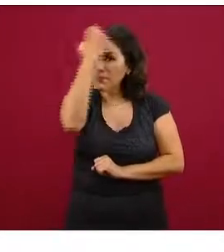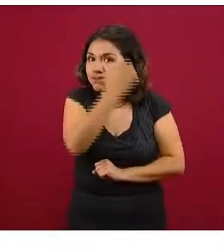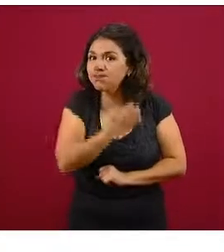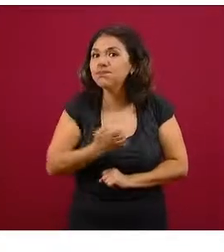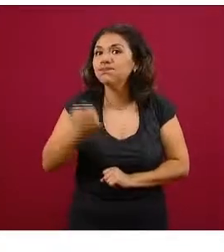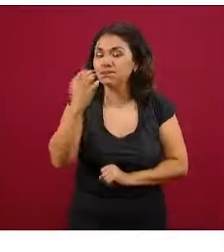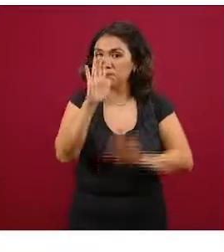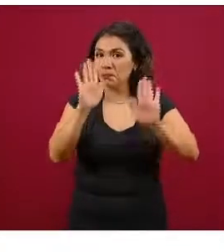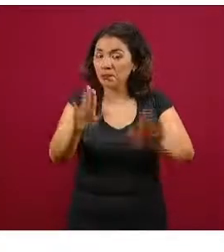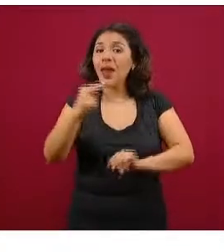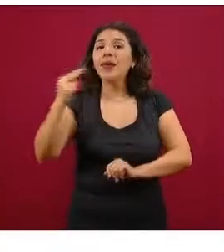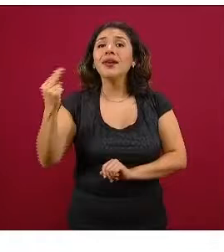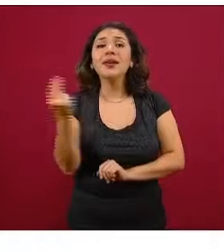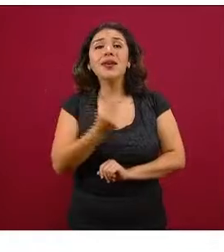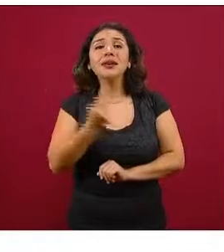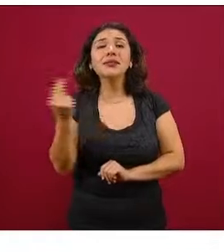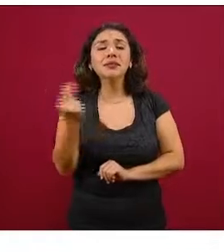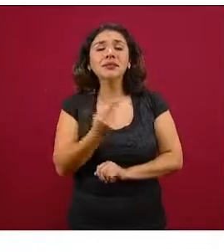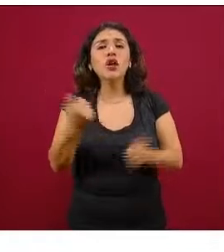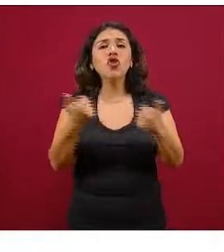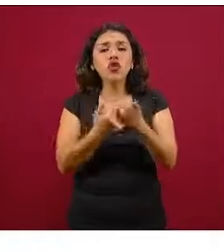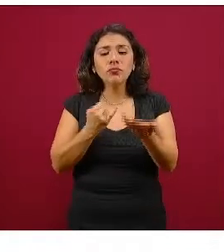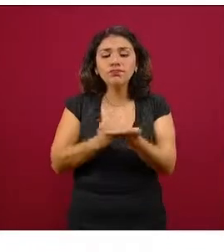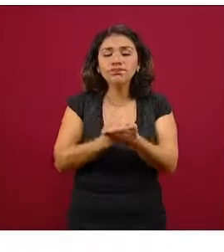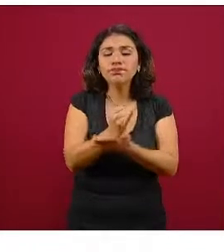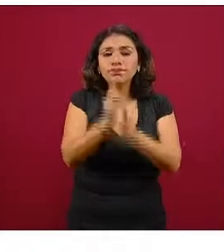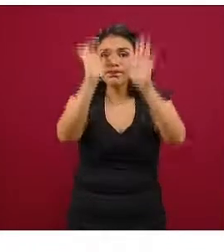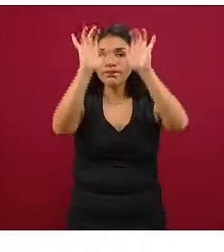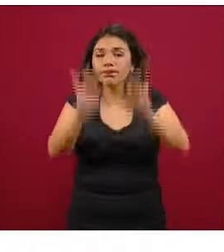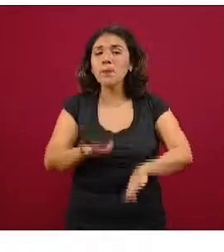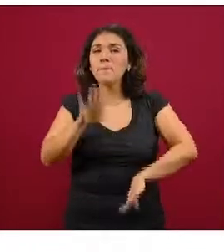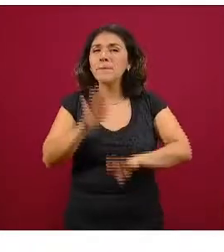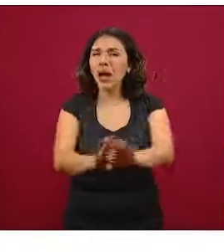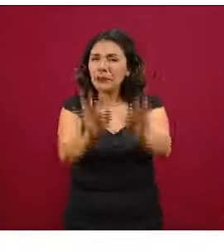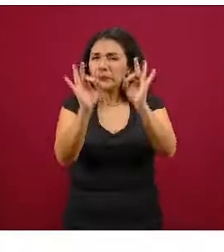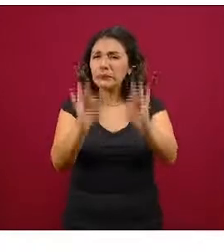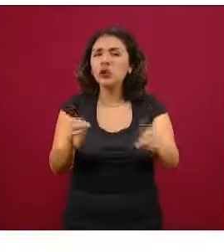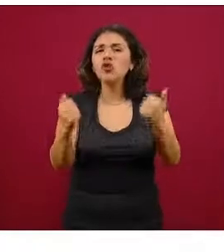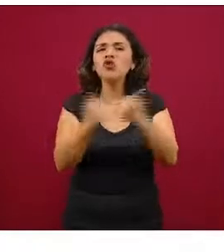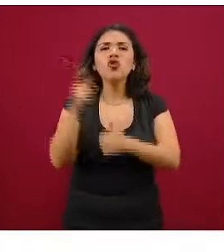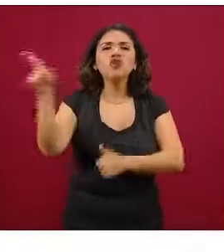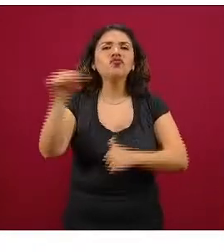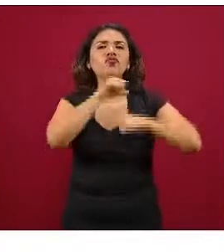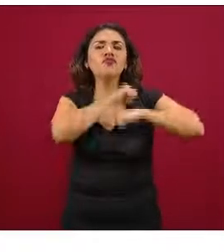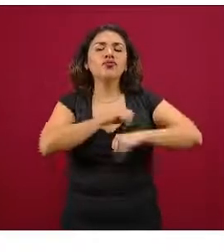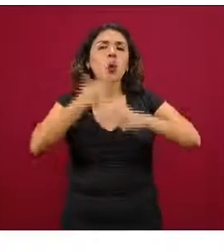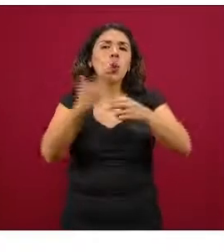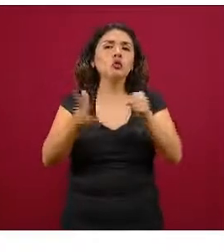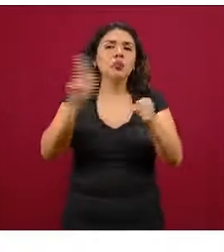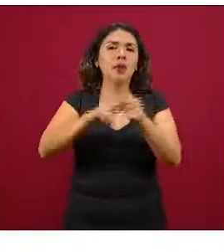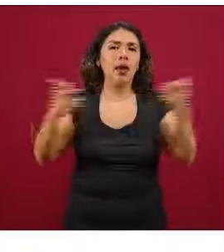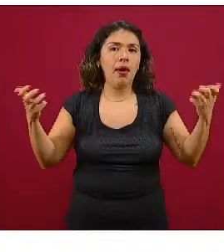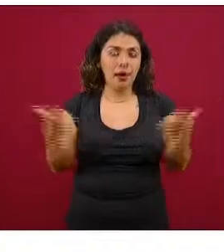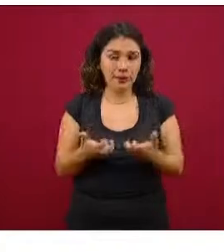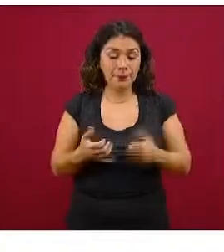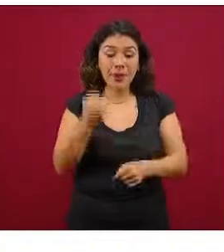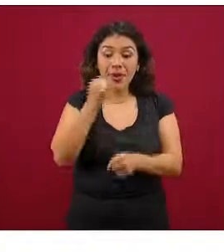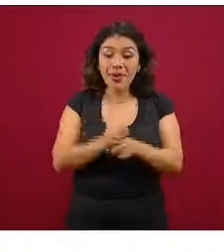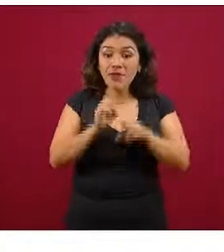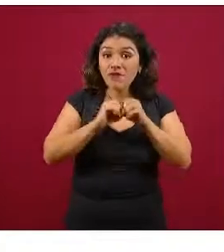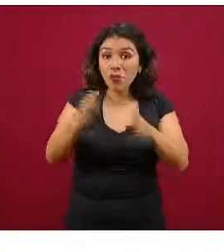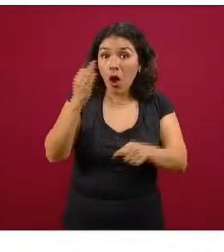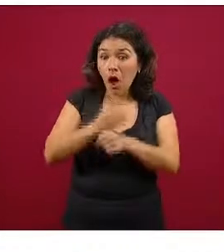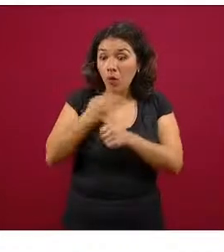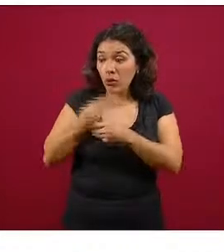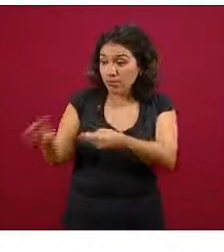que requieren de un dictamen muy preciso por los comités hospitalarios. La información que tenemos